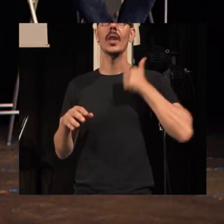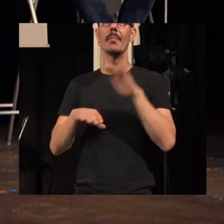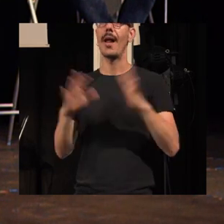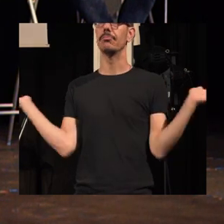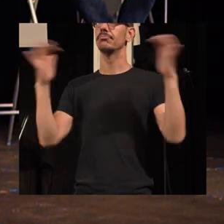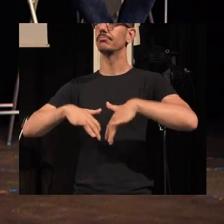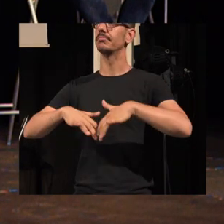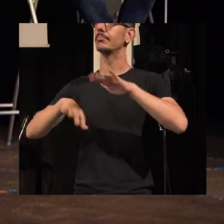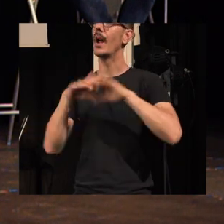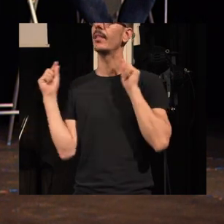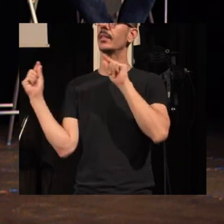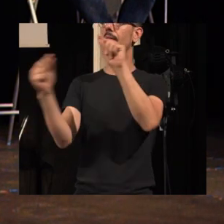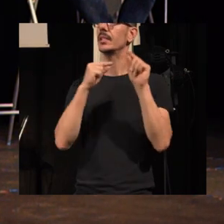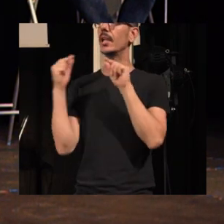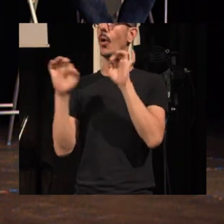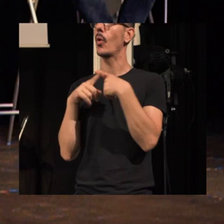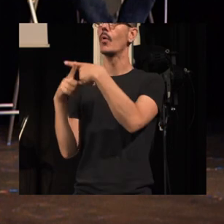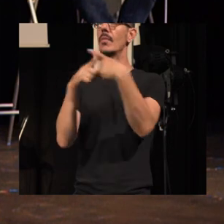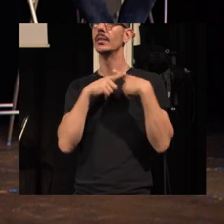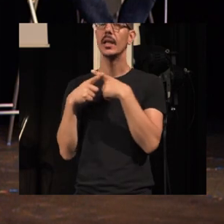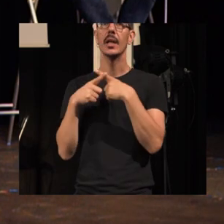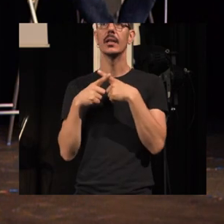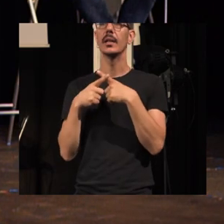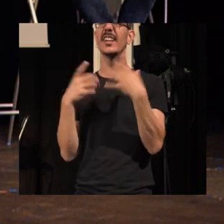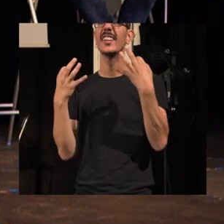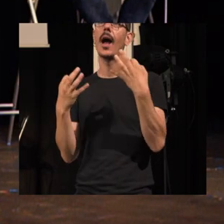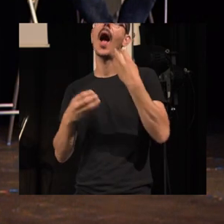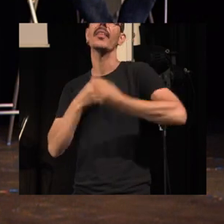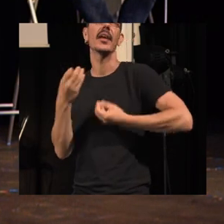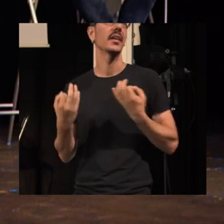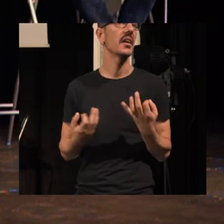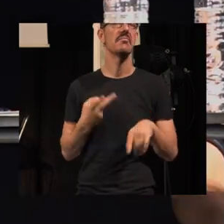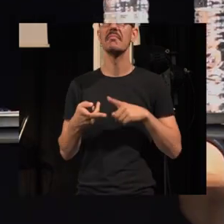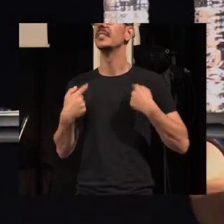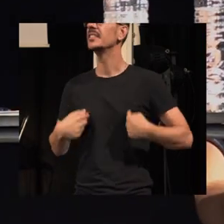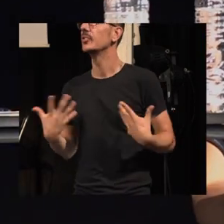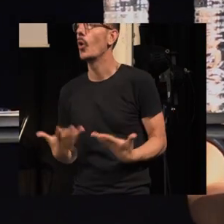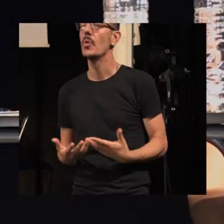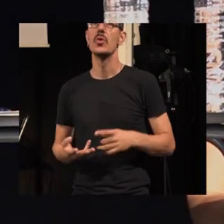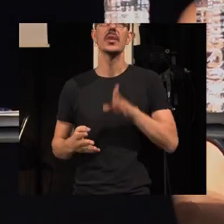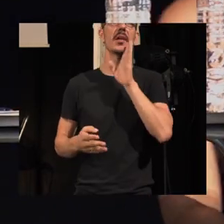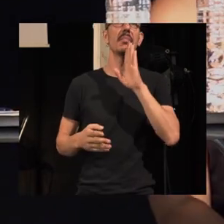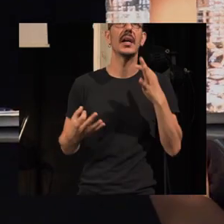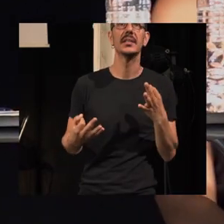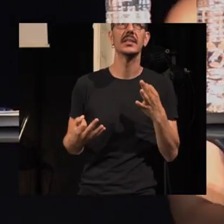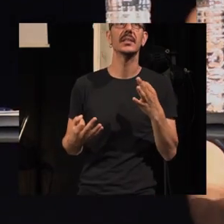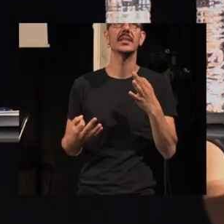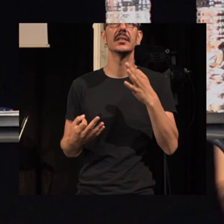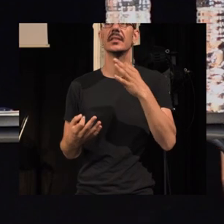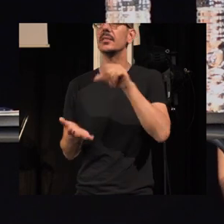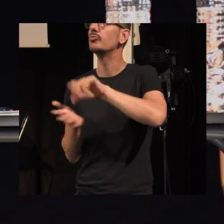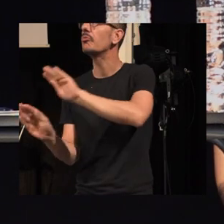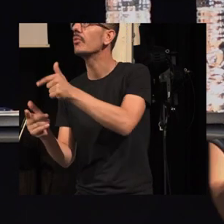reencontrarnos para debatir qué estamos haciendo, qué estamos viendo, qué estamos sintiendo, qué pasa en nuestras